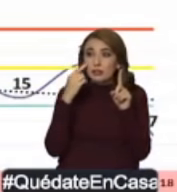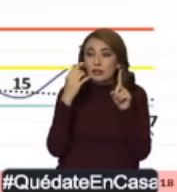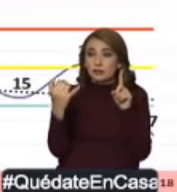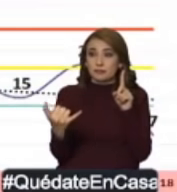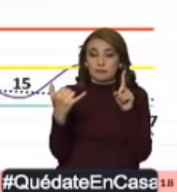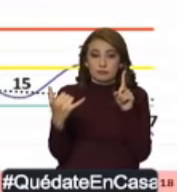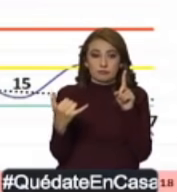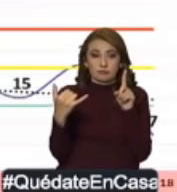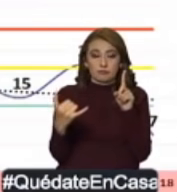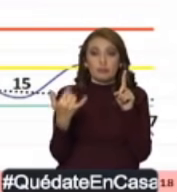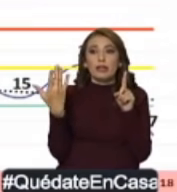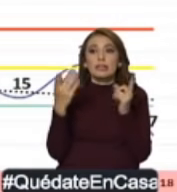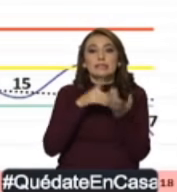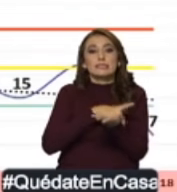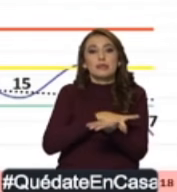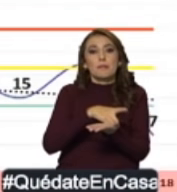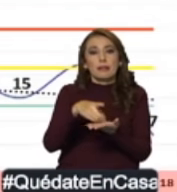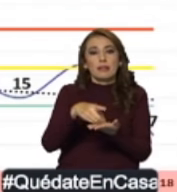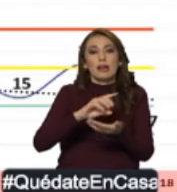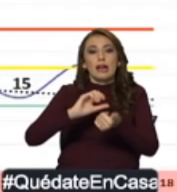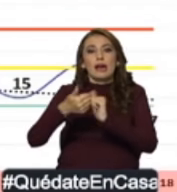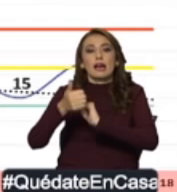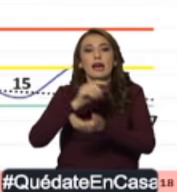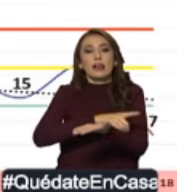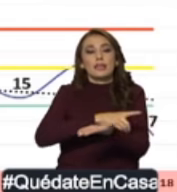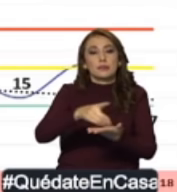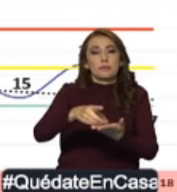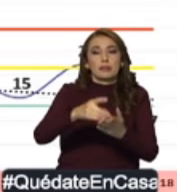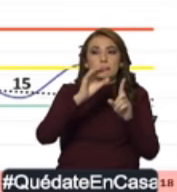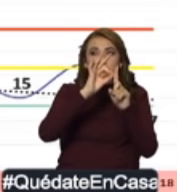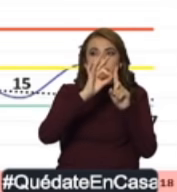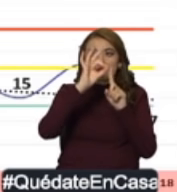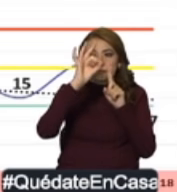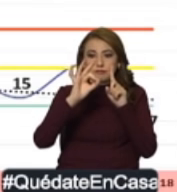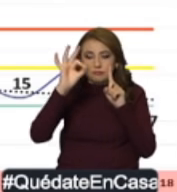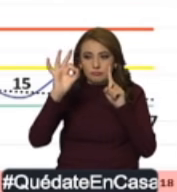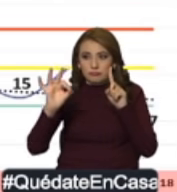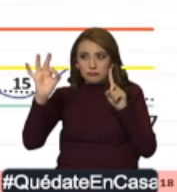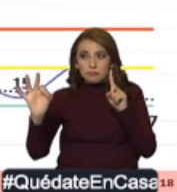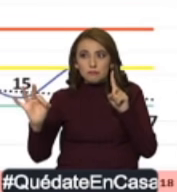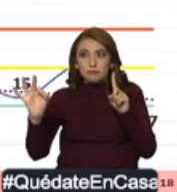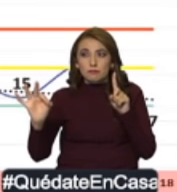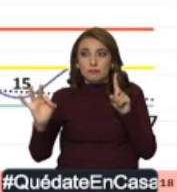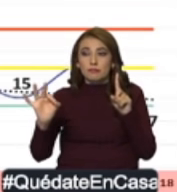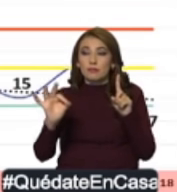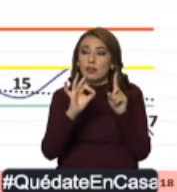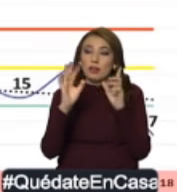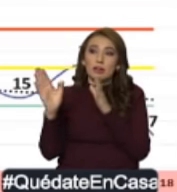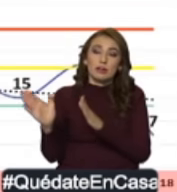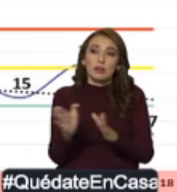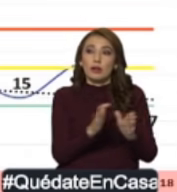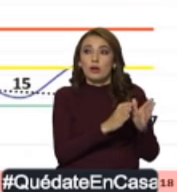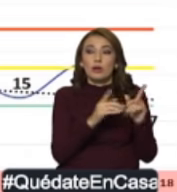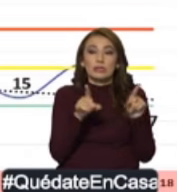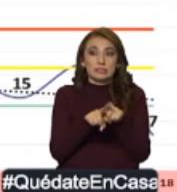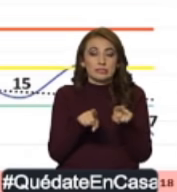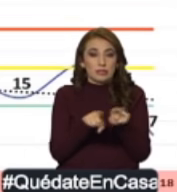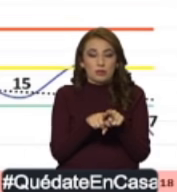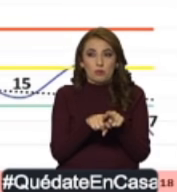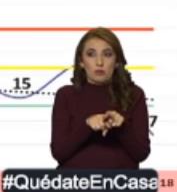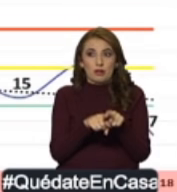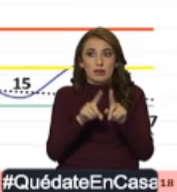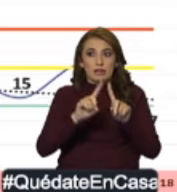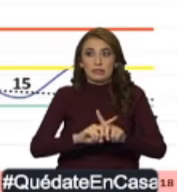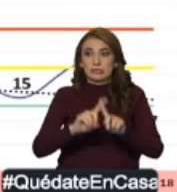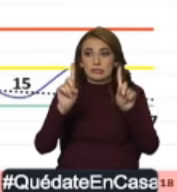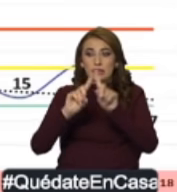periodos semanales y son técnicamente de mejor interpretación porque son similares, a diferencia